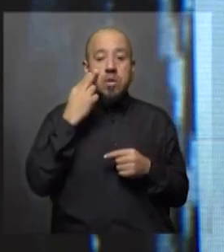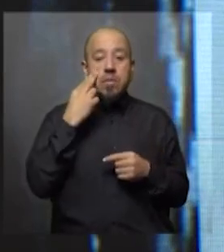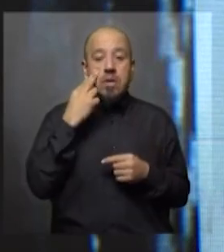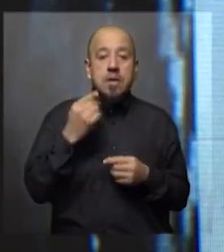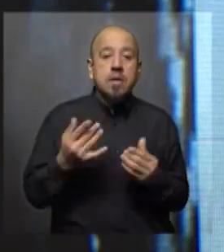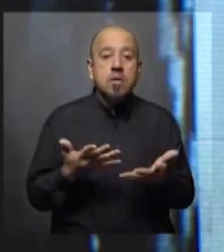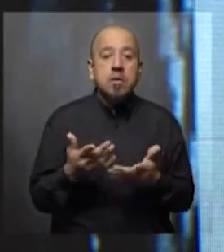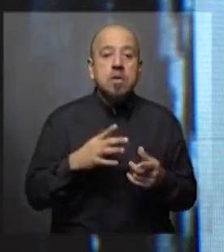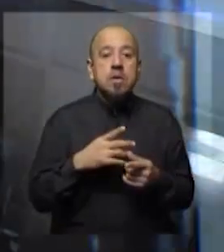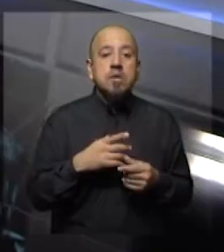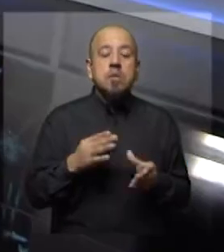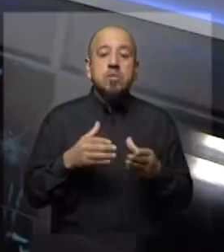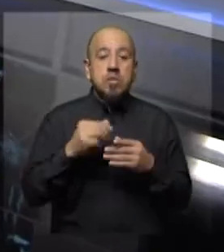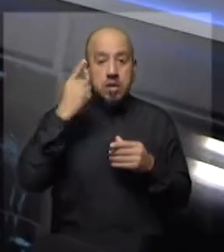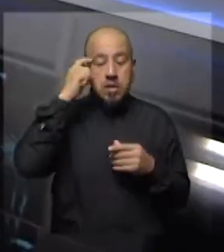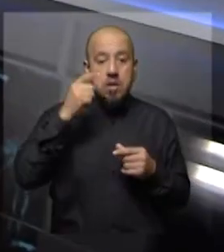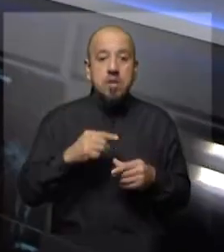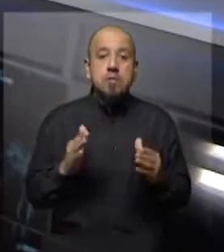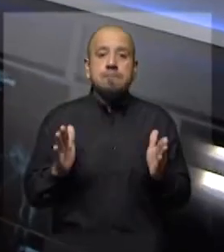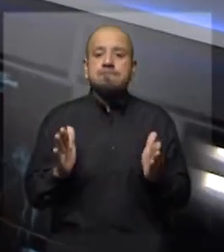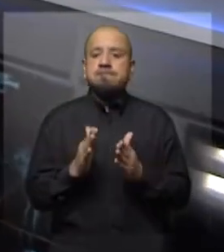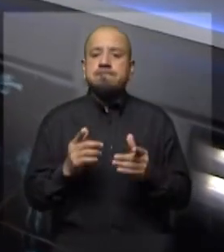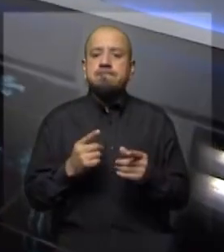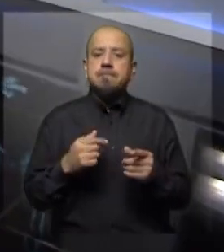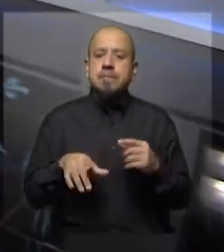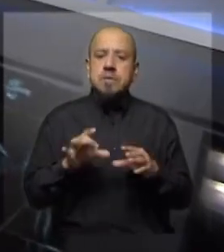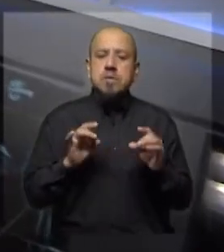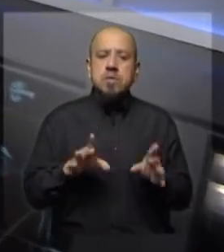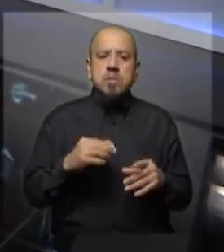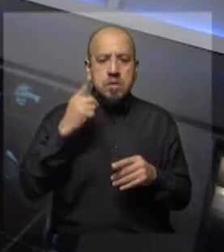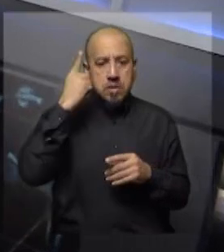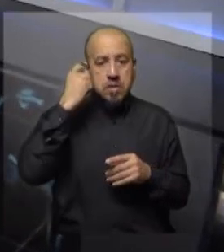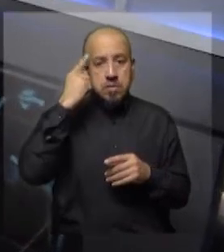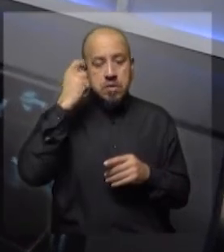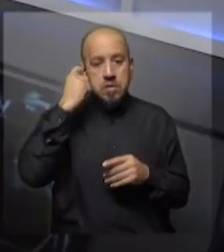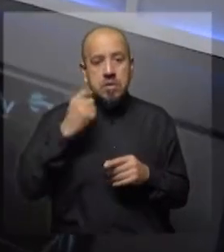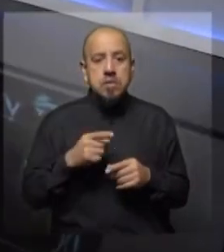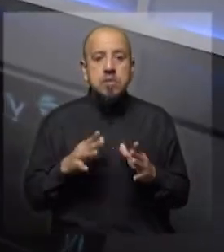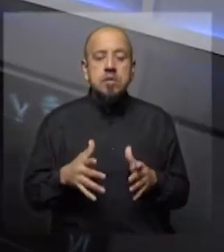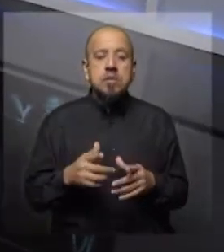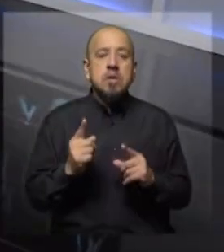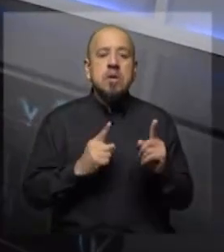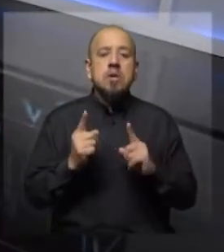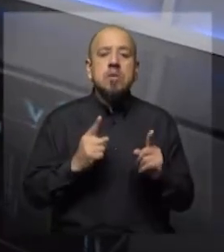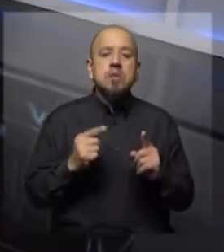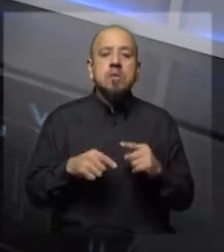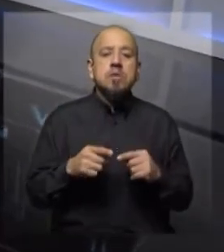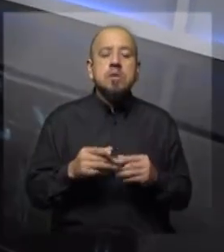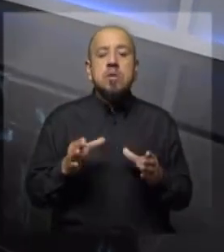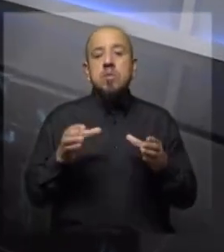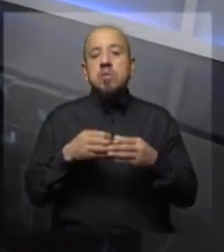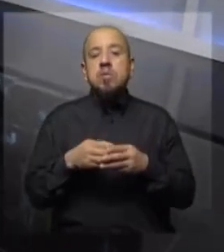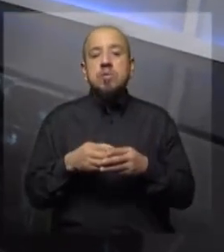estamos viviendo una restricción de esta idea donde parece que solamente son experiencias educativas aquellas que están encapsuladas